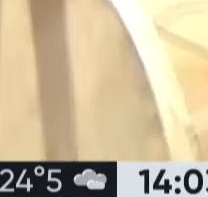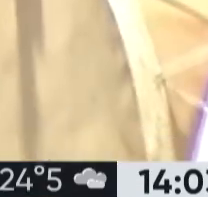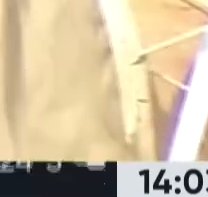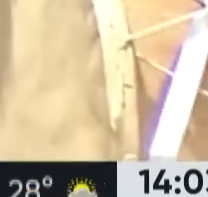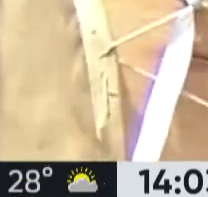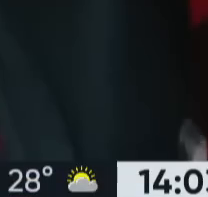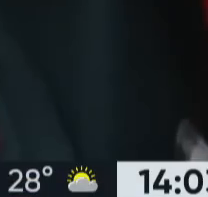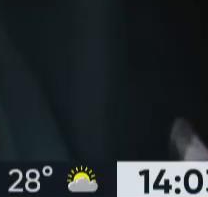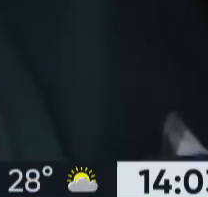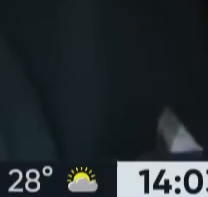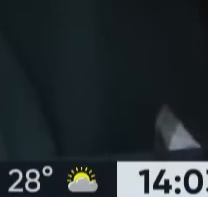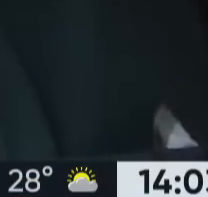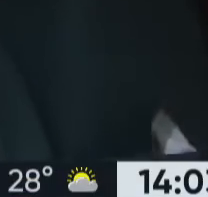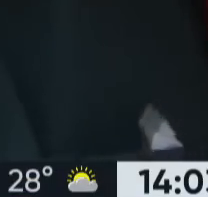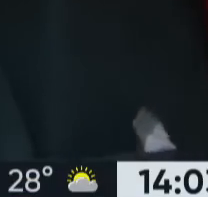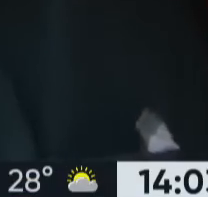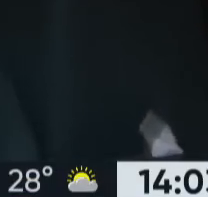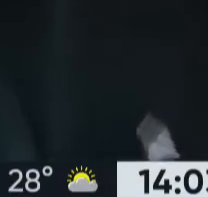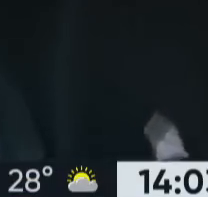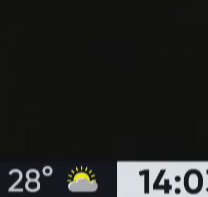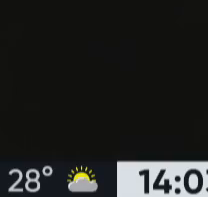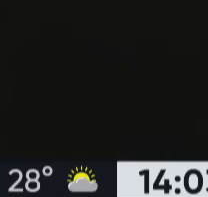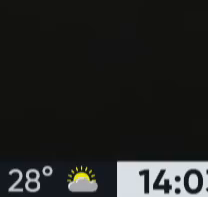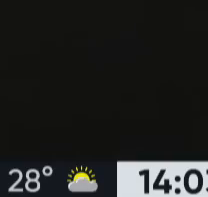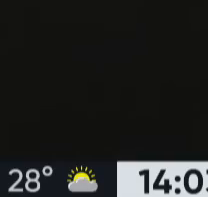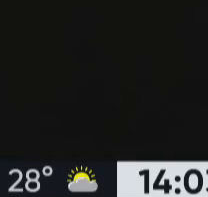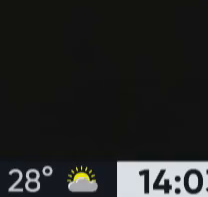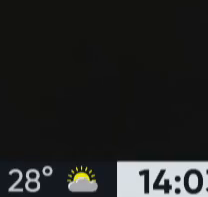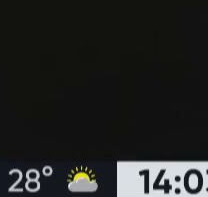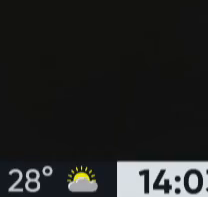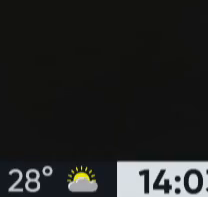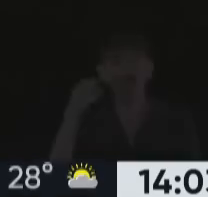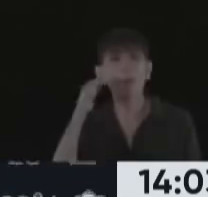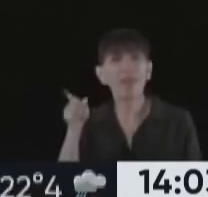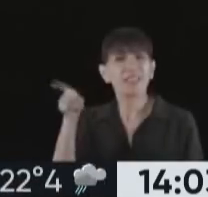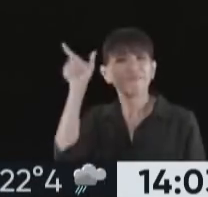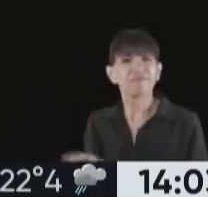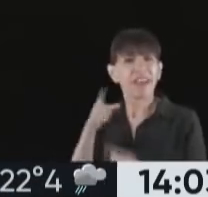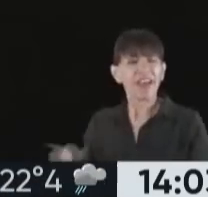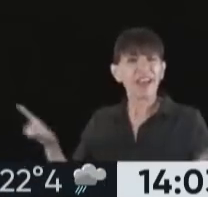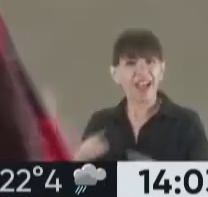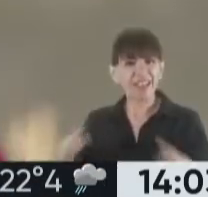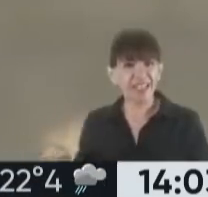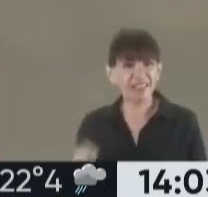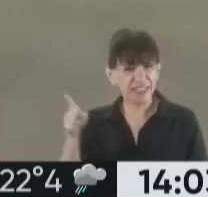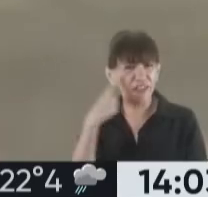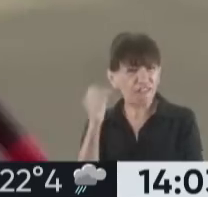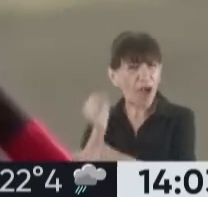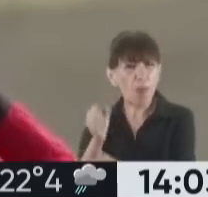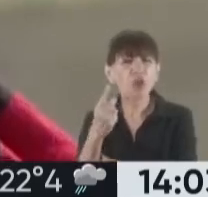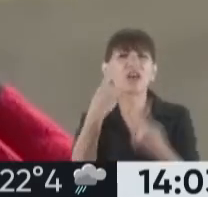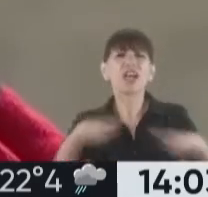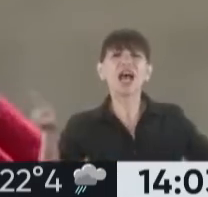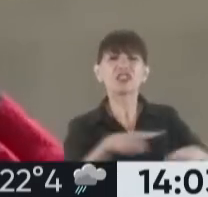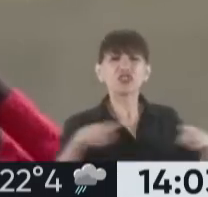todos. Gracias a usted, querida Eulogia Tapia. Campesina y coplera de La Poma, reconocida por la zamba La Pomeña, escrita